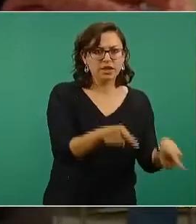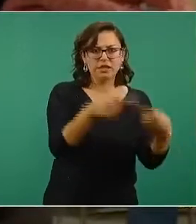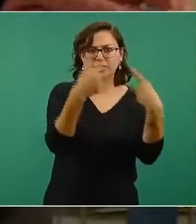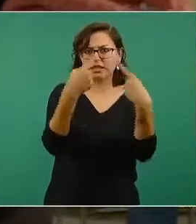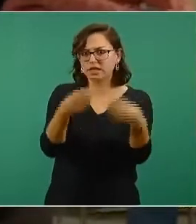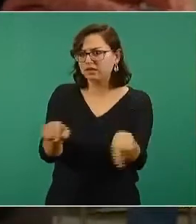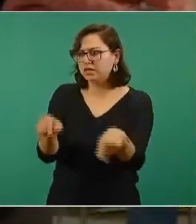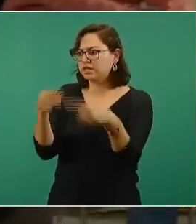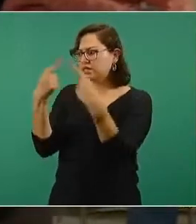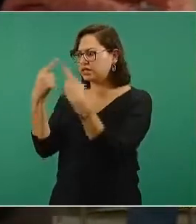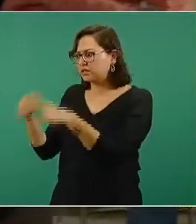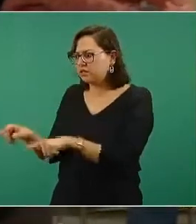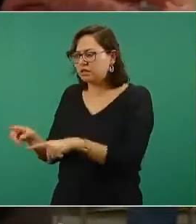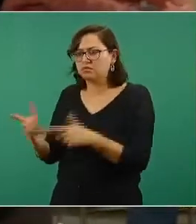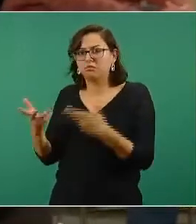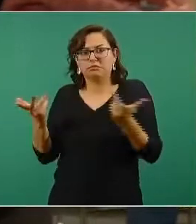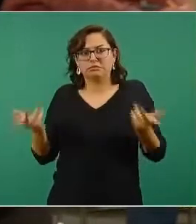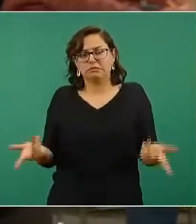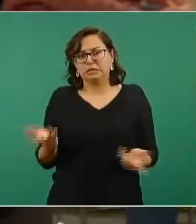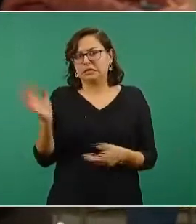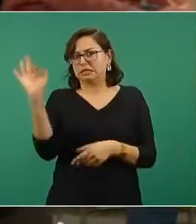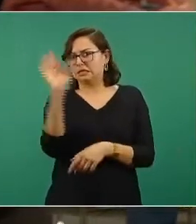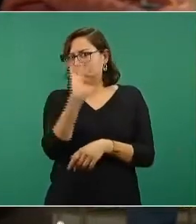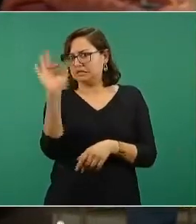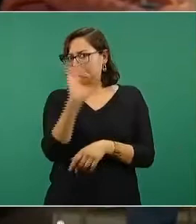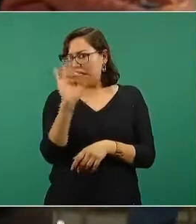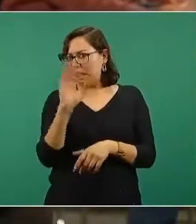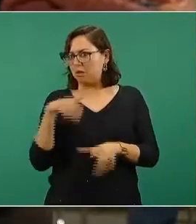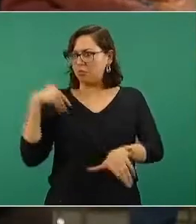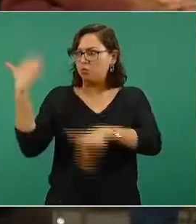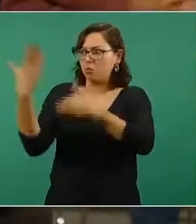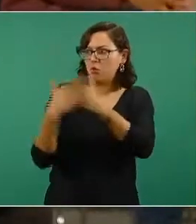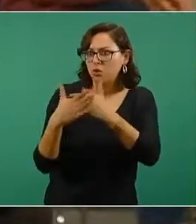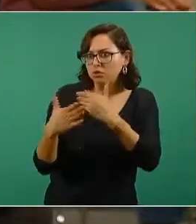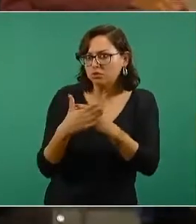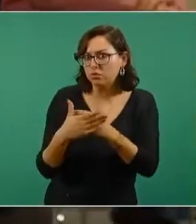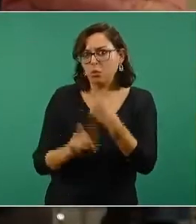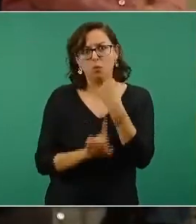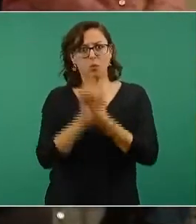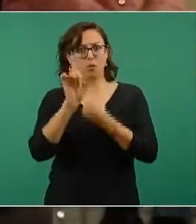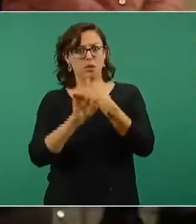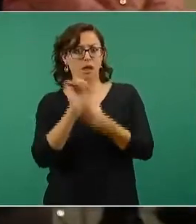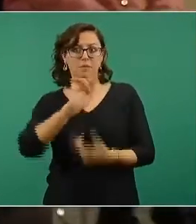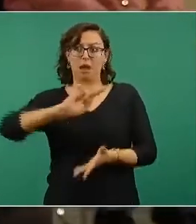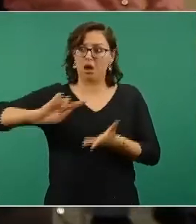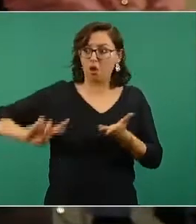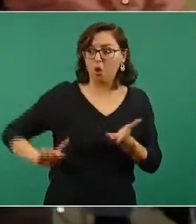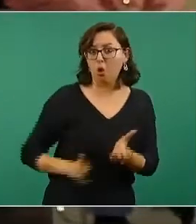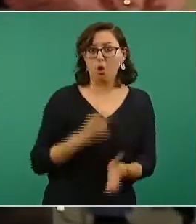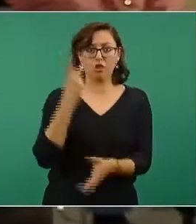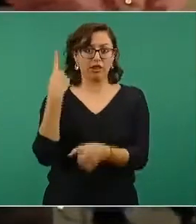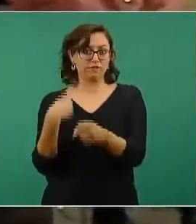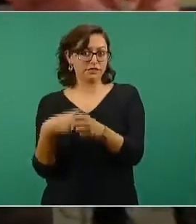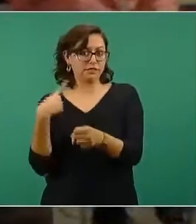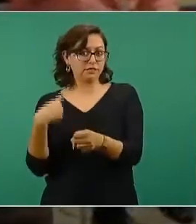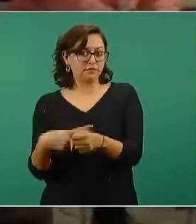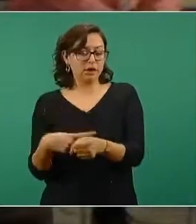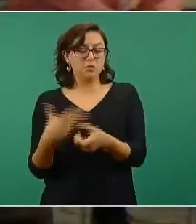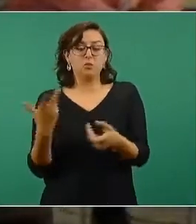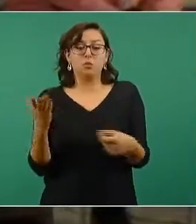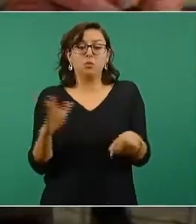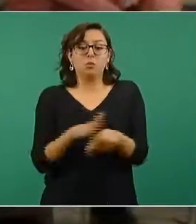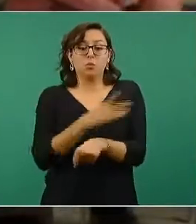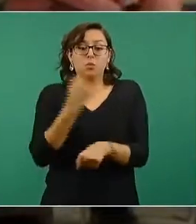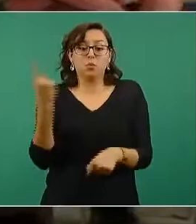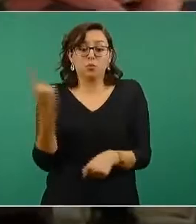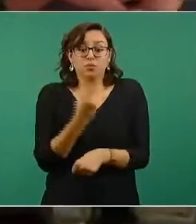eventuales rebrotes, ya cuando estuviera la población vacunada? Porque lo más importante es que